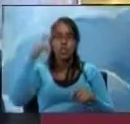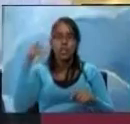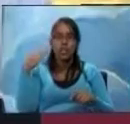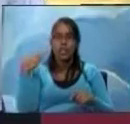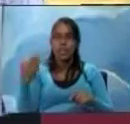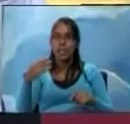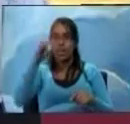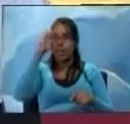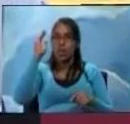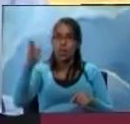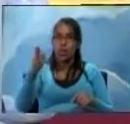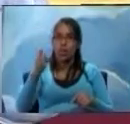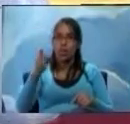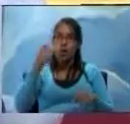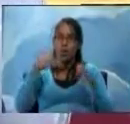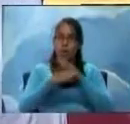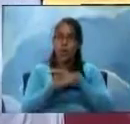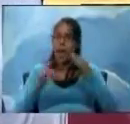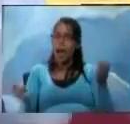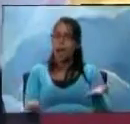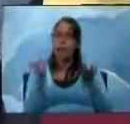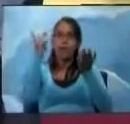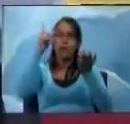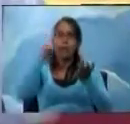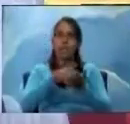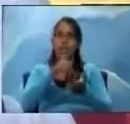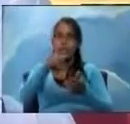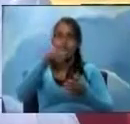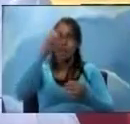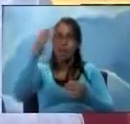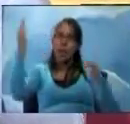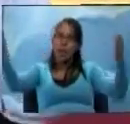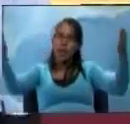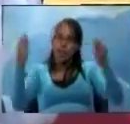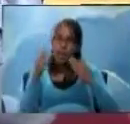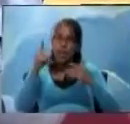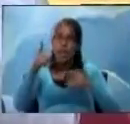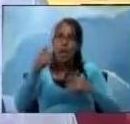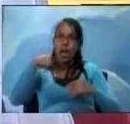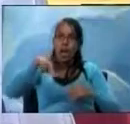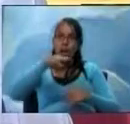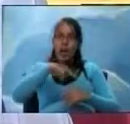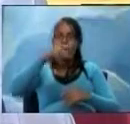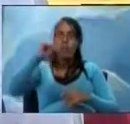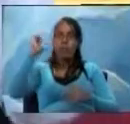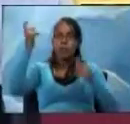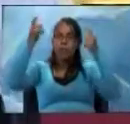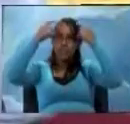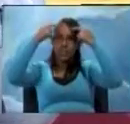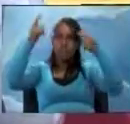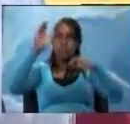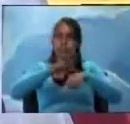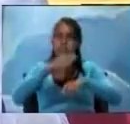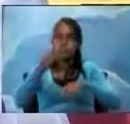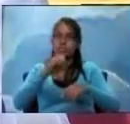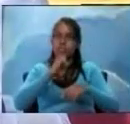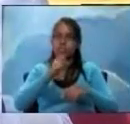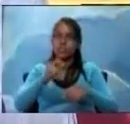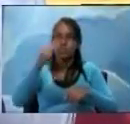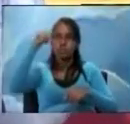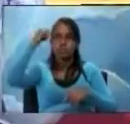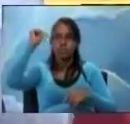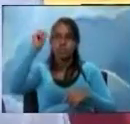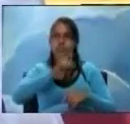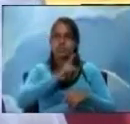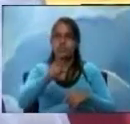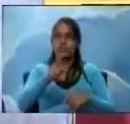que Dios va a levantar y Dios va a traer a nuestro presidente, porque Él se ha